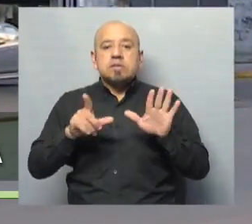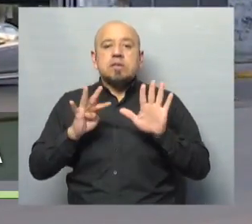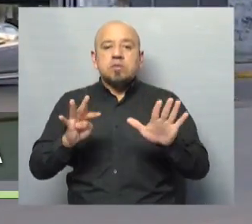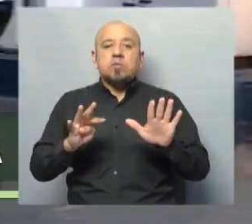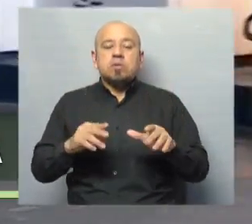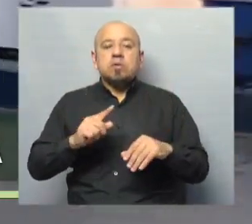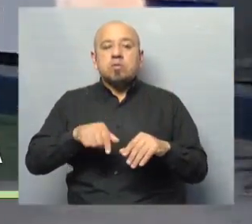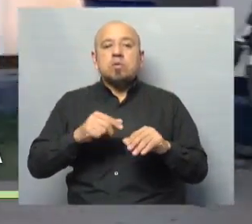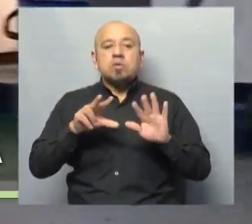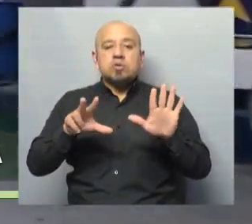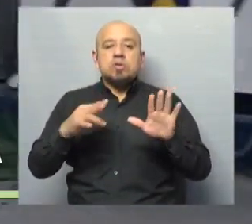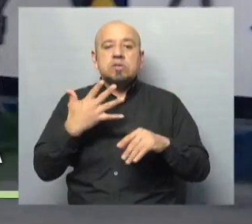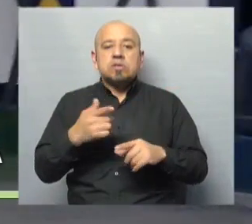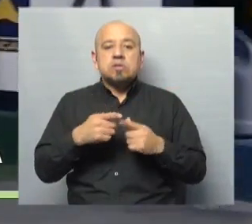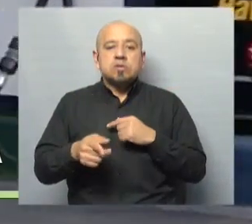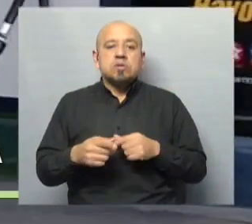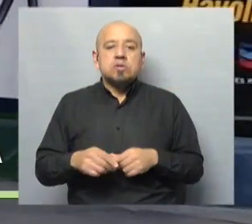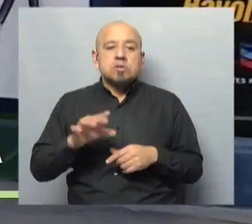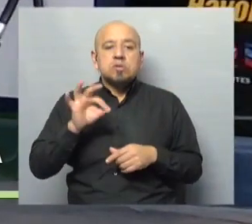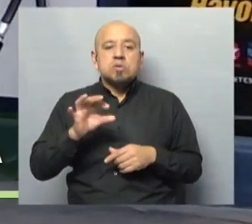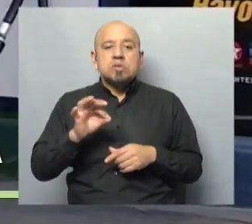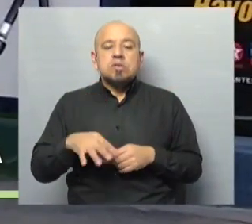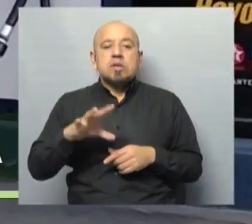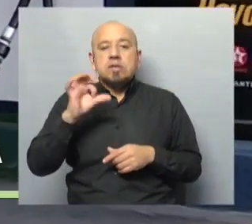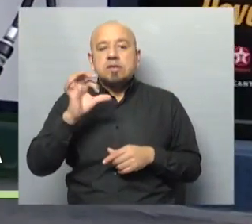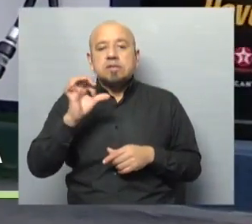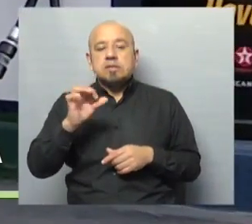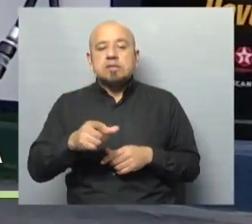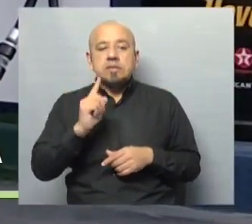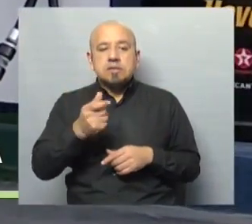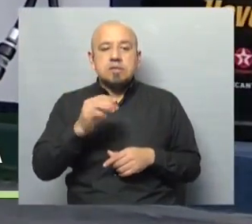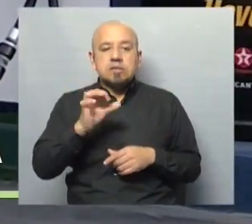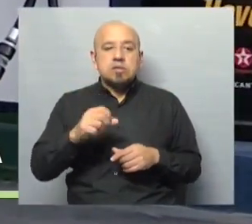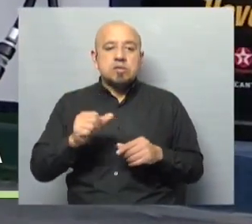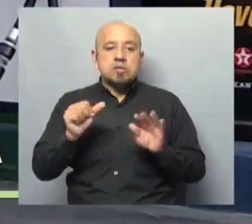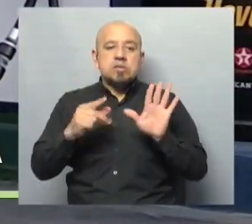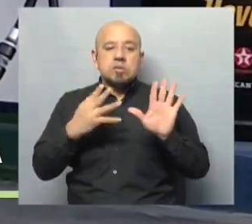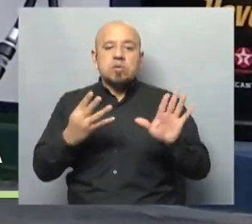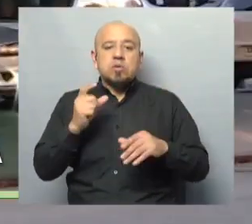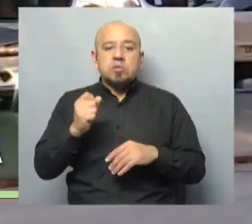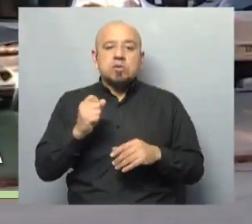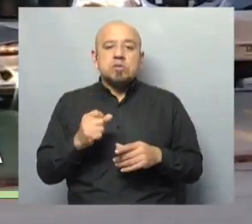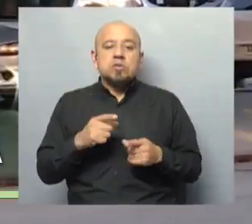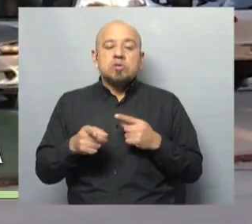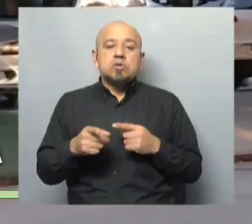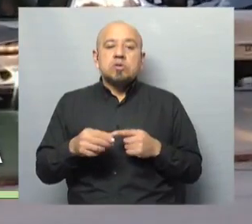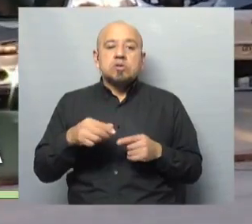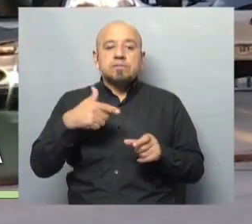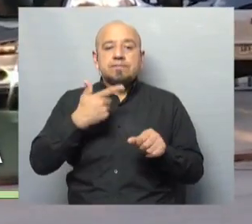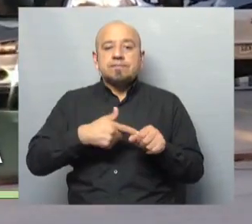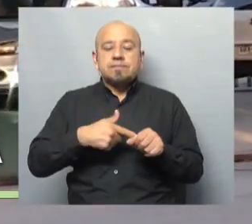85 el gas o el 50 ese que se emplea en el sector productivo seguirá saliendo 64.99 y el gasoil